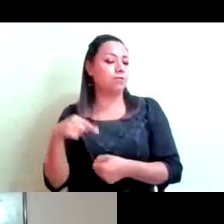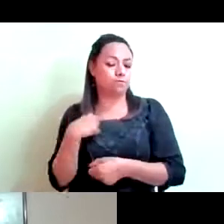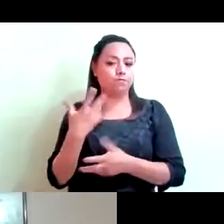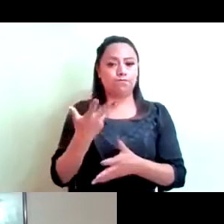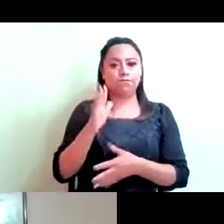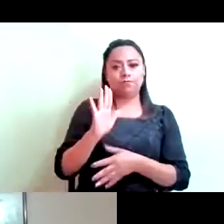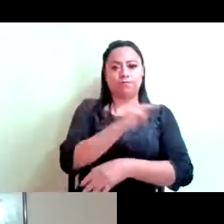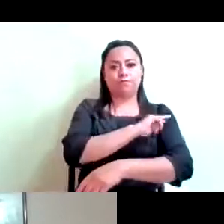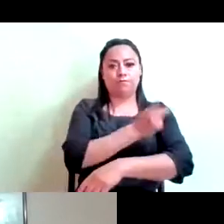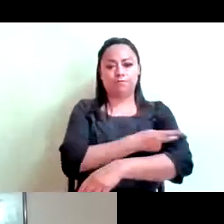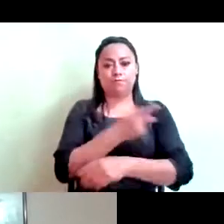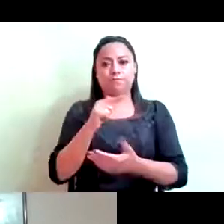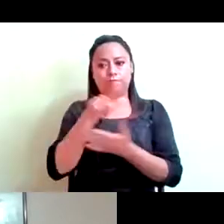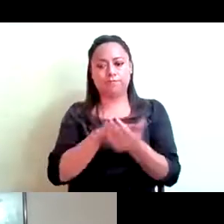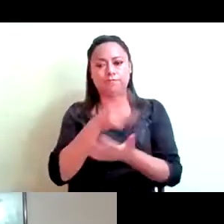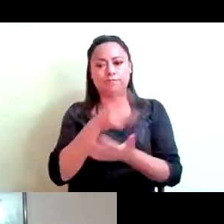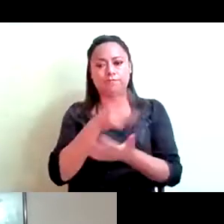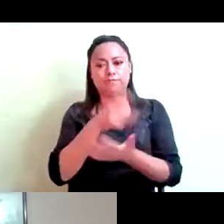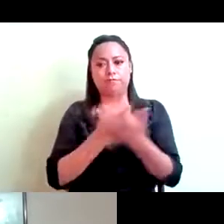legislativo. Son esas